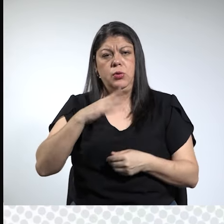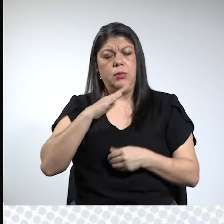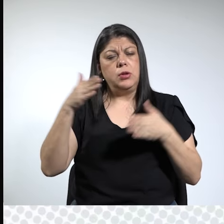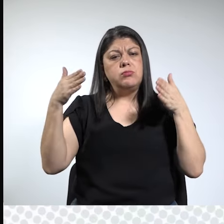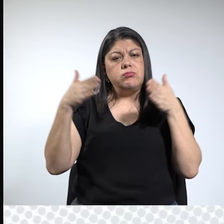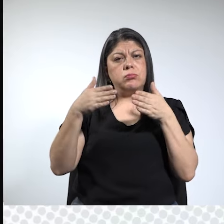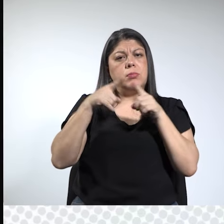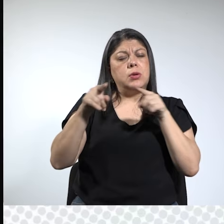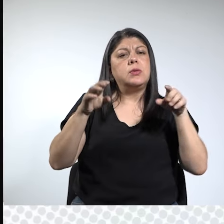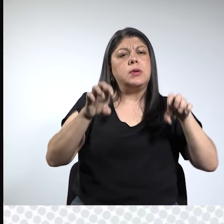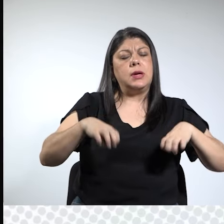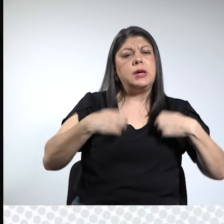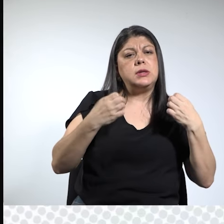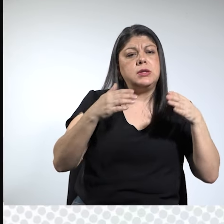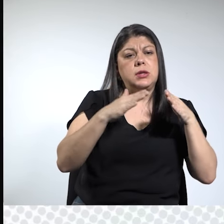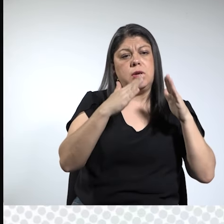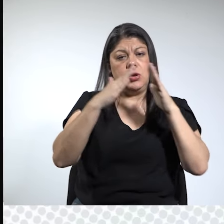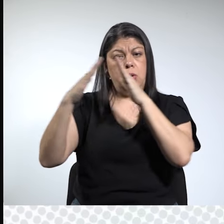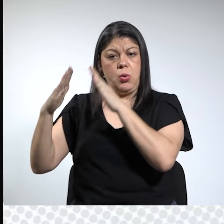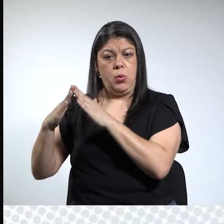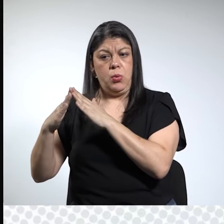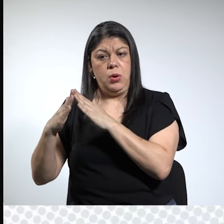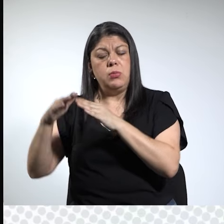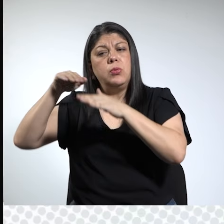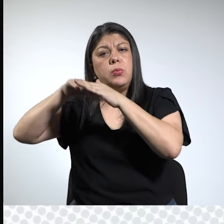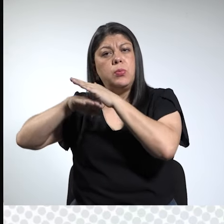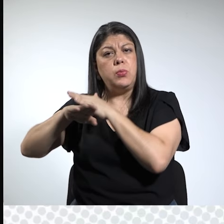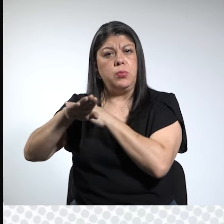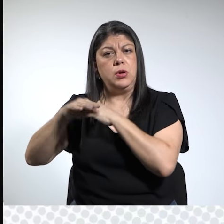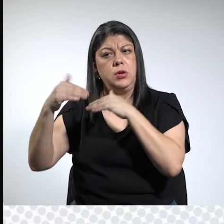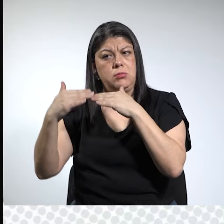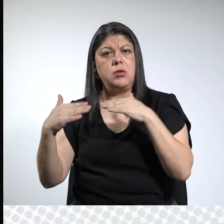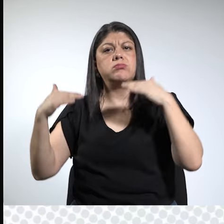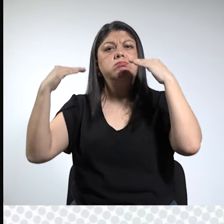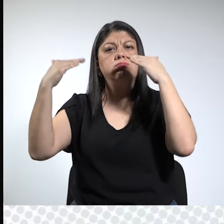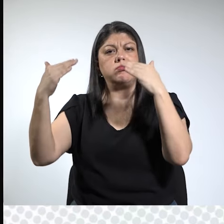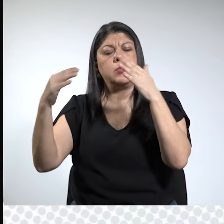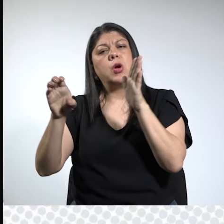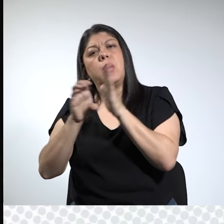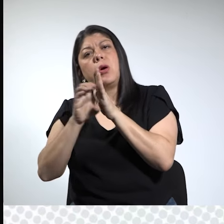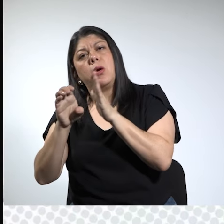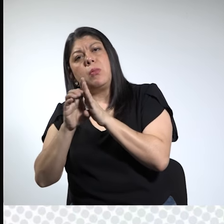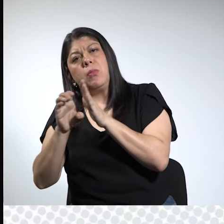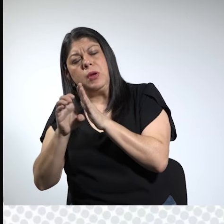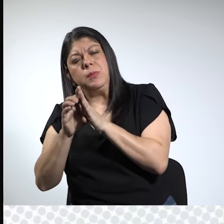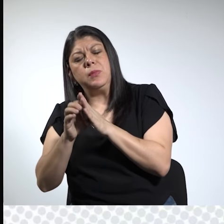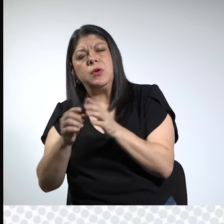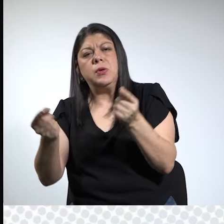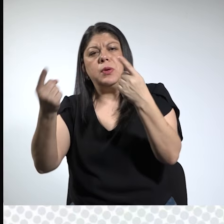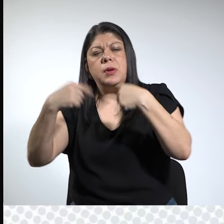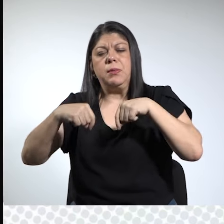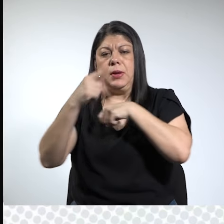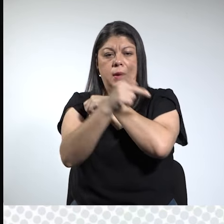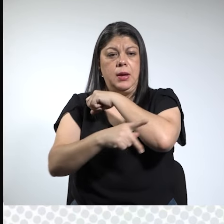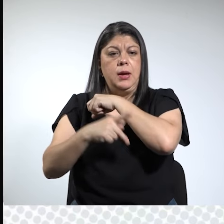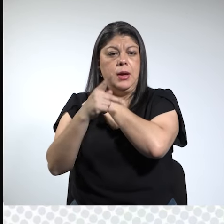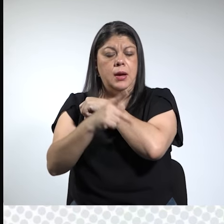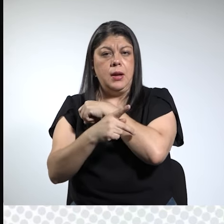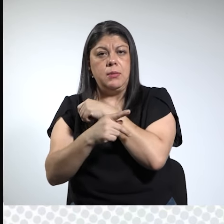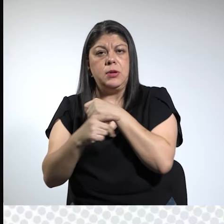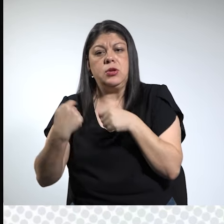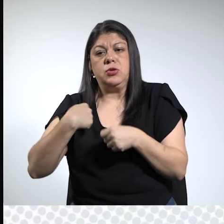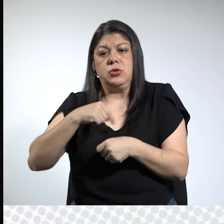Pero también existe una población migrante de nivel de ingreso más elevado, como los expats que vienen al país, que yo creo que